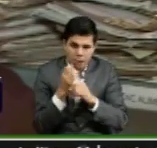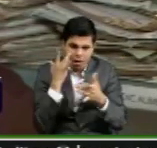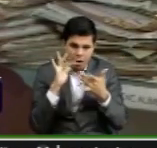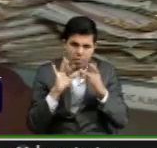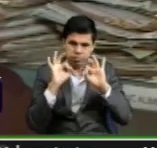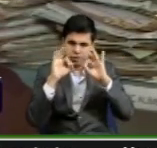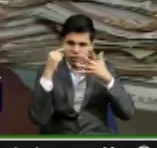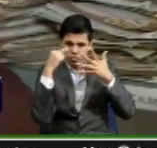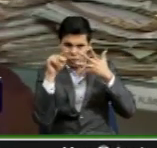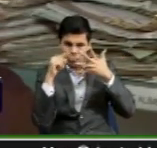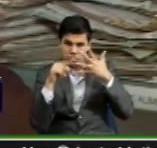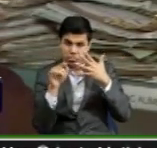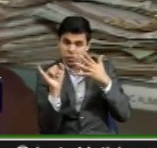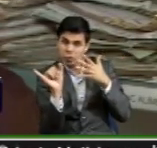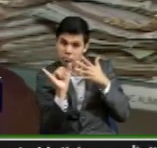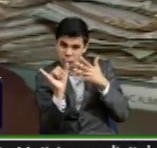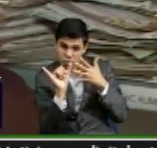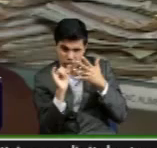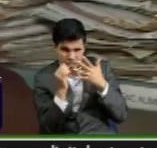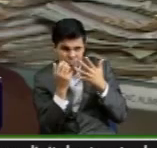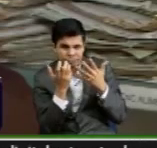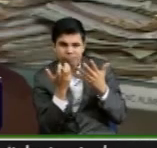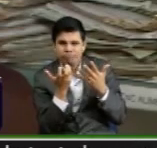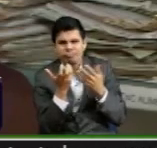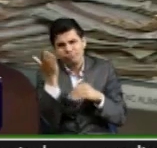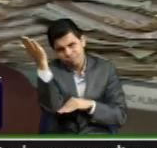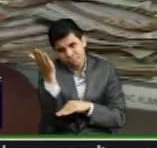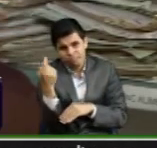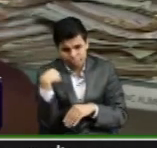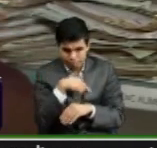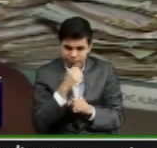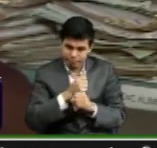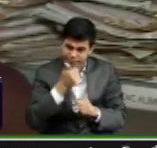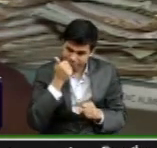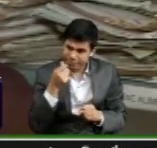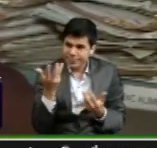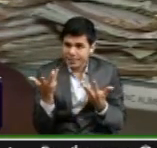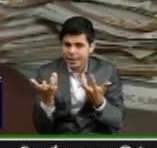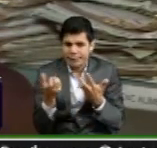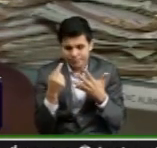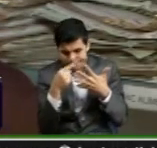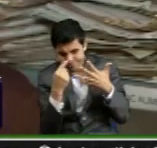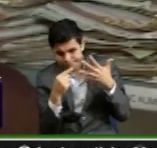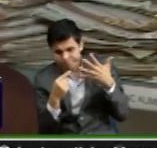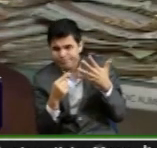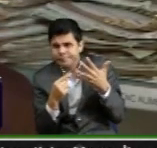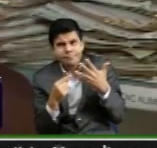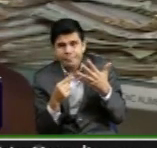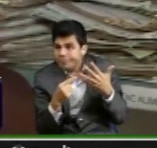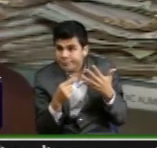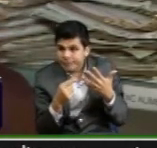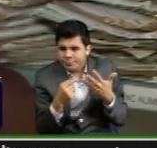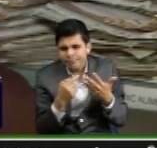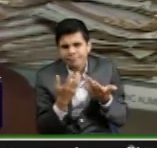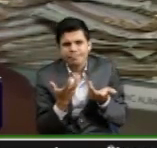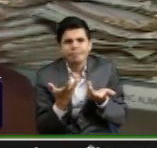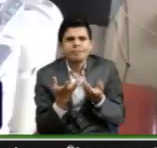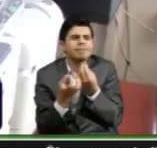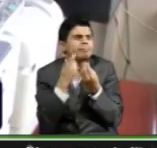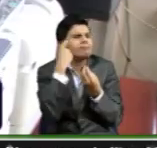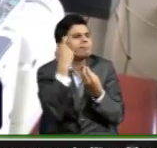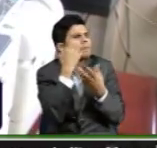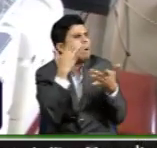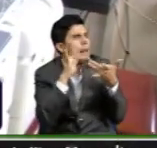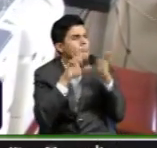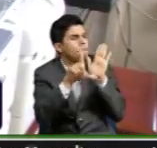para el desempeño de nuestras funciones pero ello ha sido bastante difícil en razón a que no se ha encontrado una vivienda que